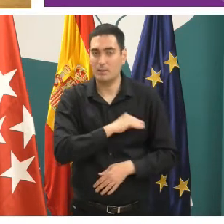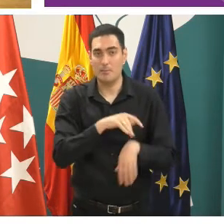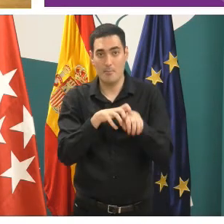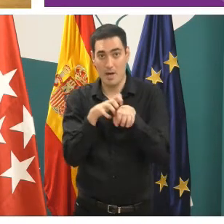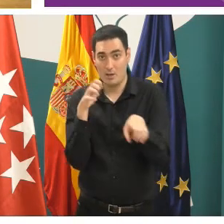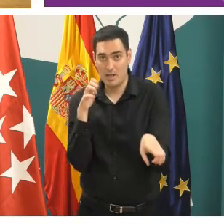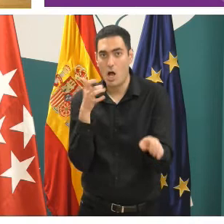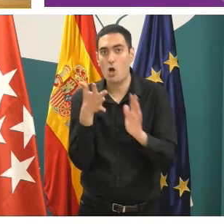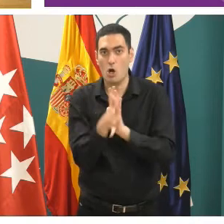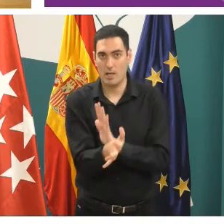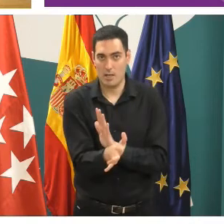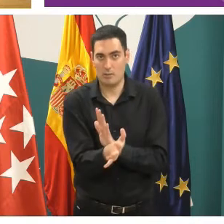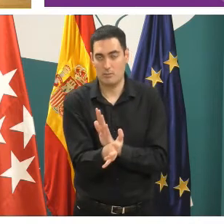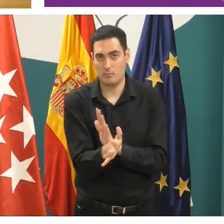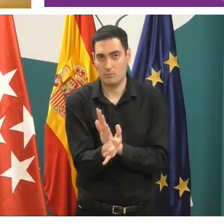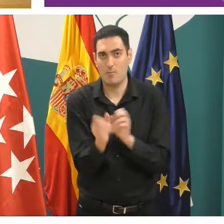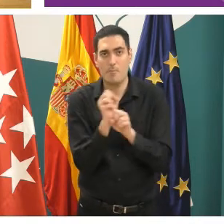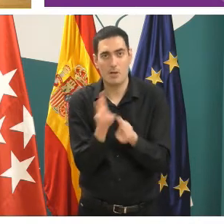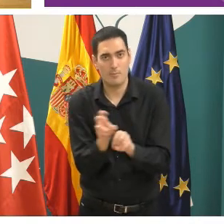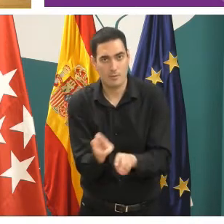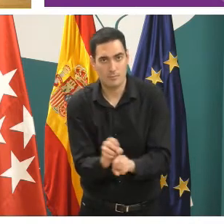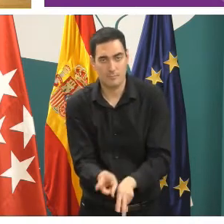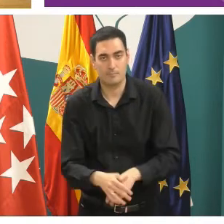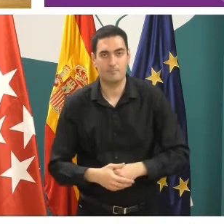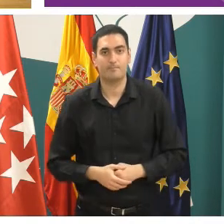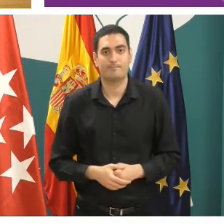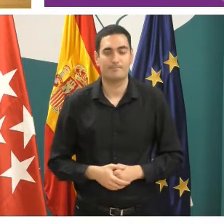mayoría crónicas y degenerativas.